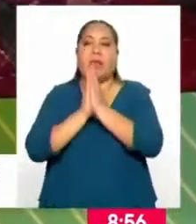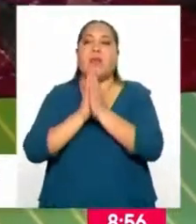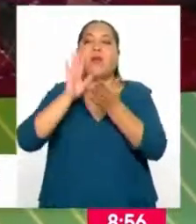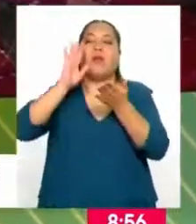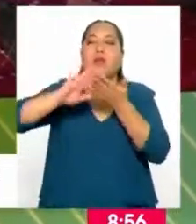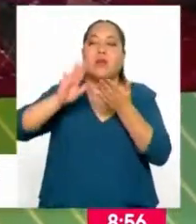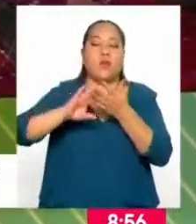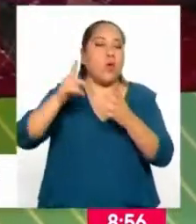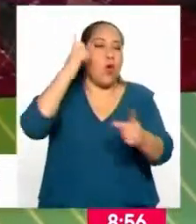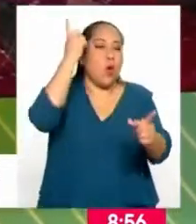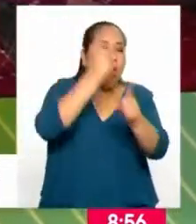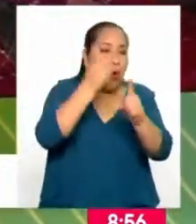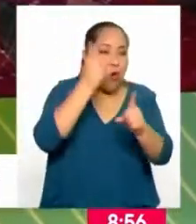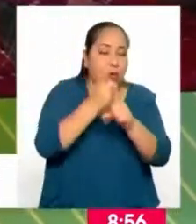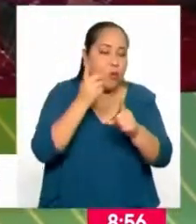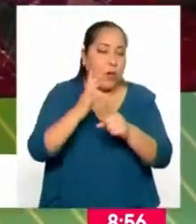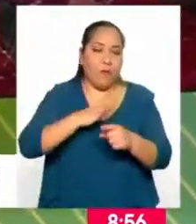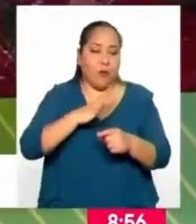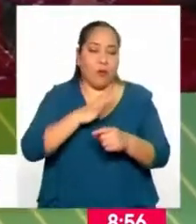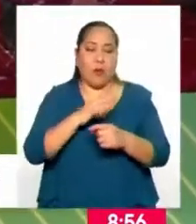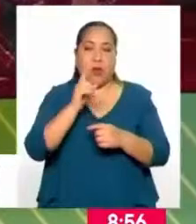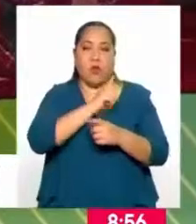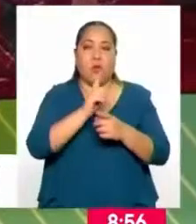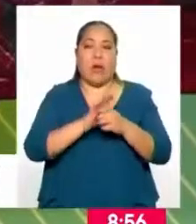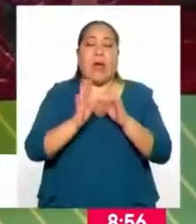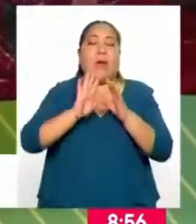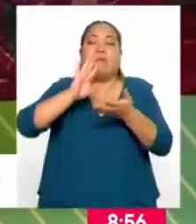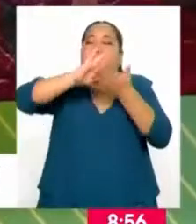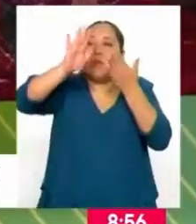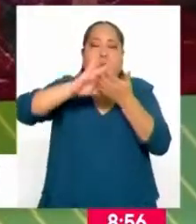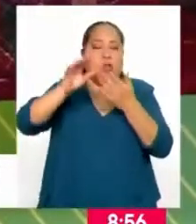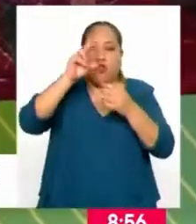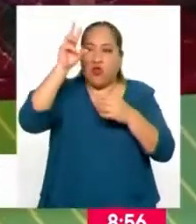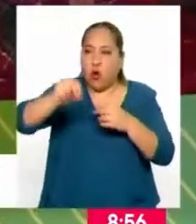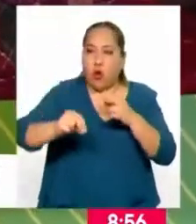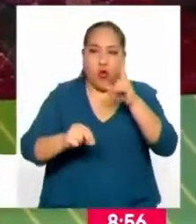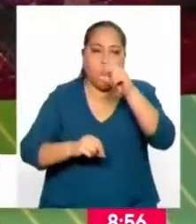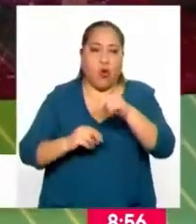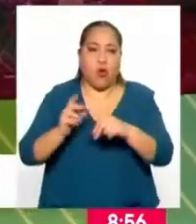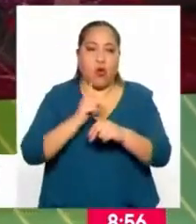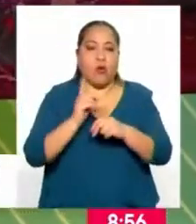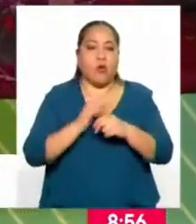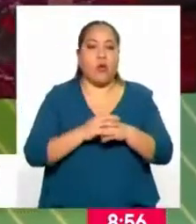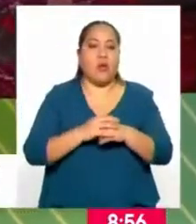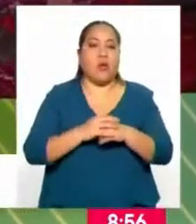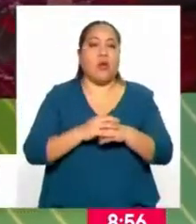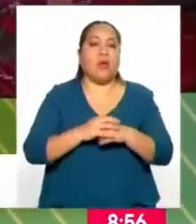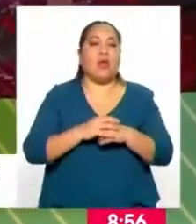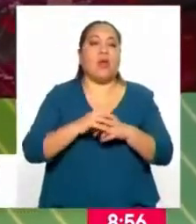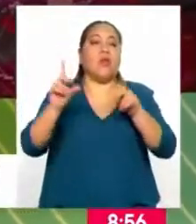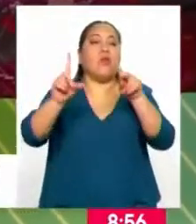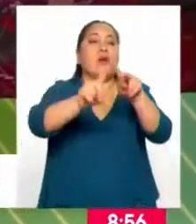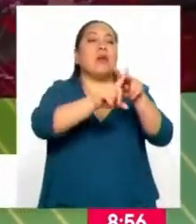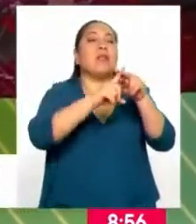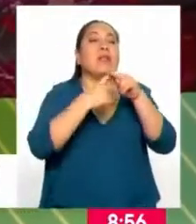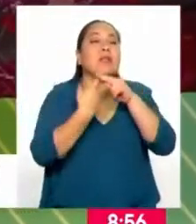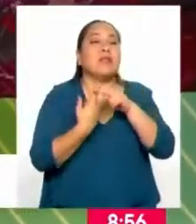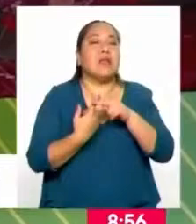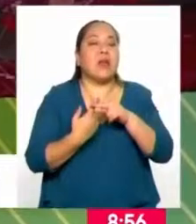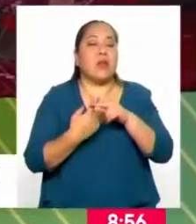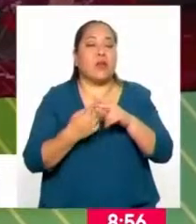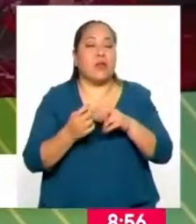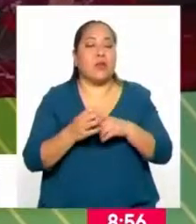hay inculpación formal, no hay imputado. Lo que hay es un indiciado, ¿correcto?